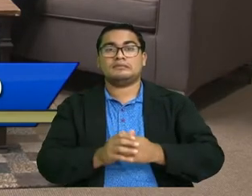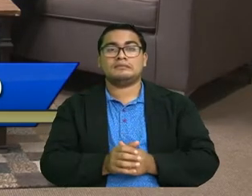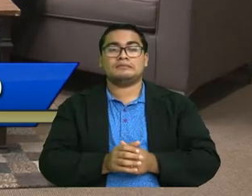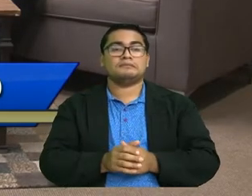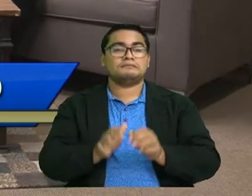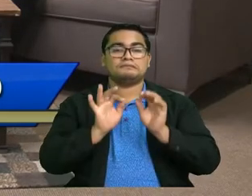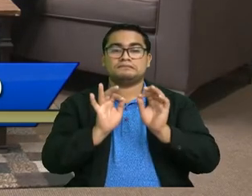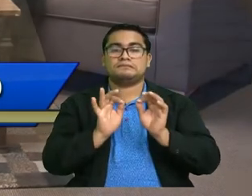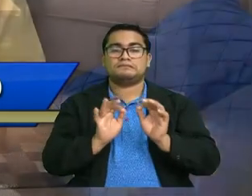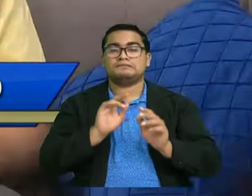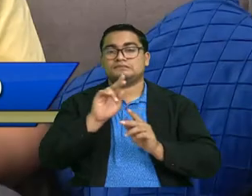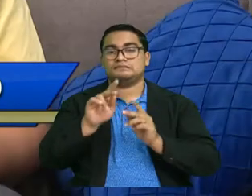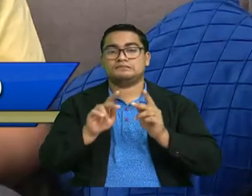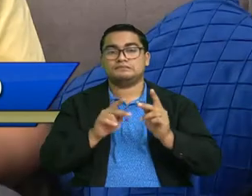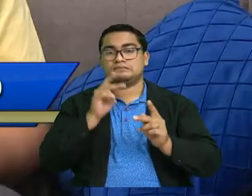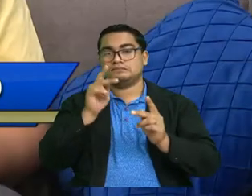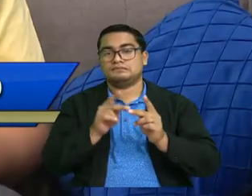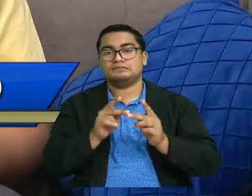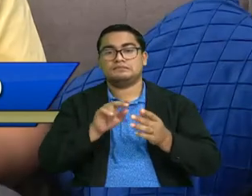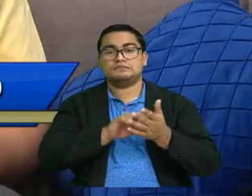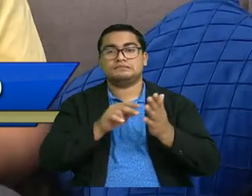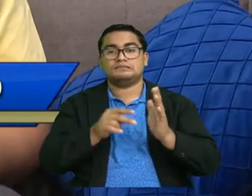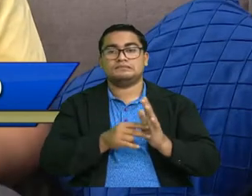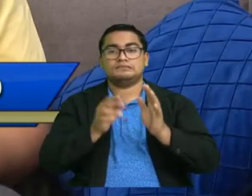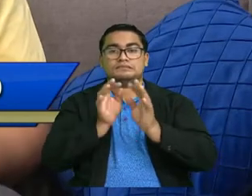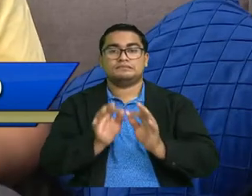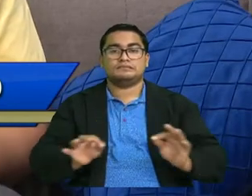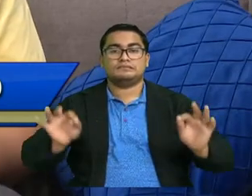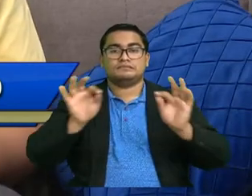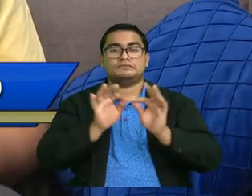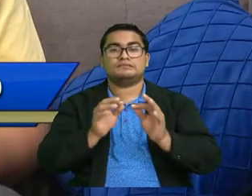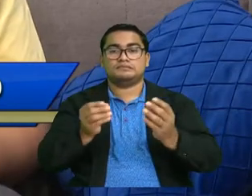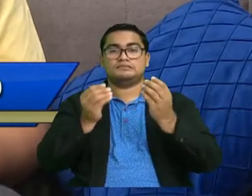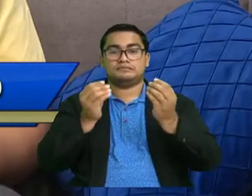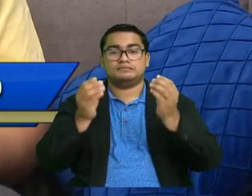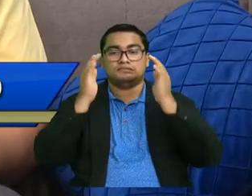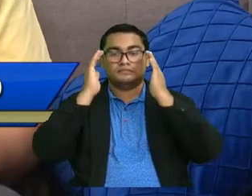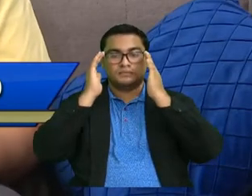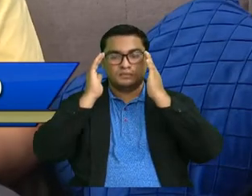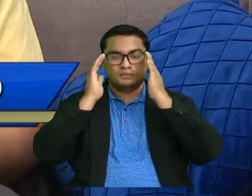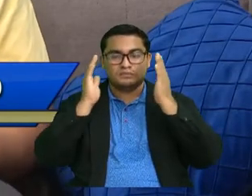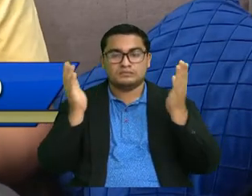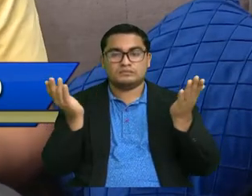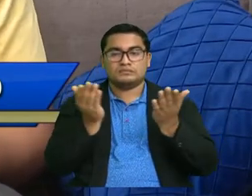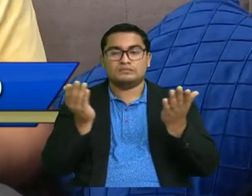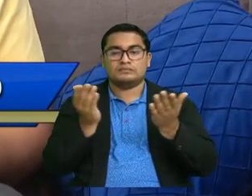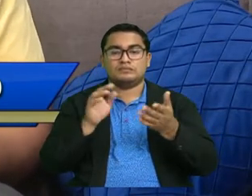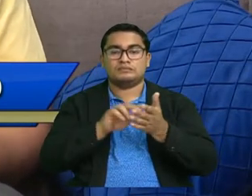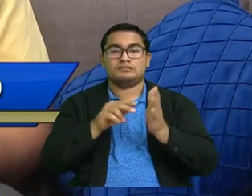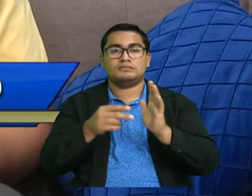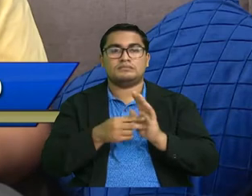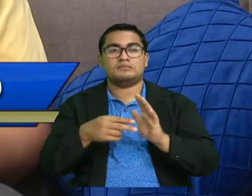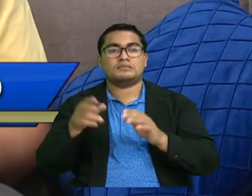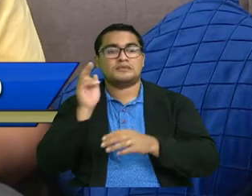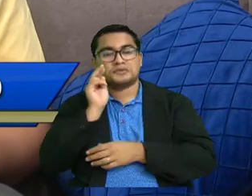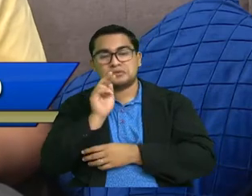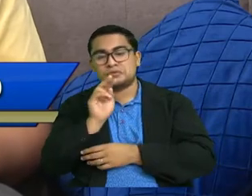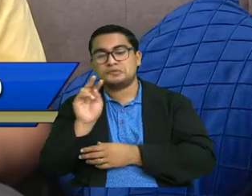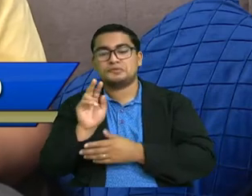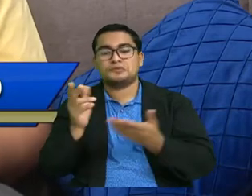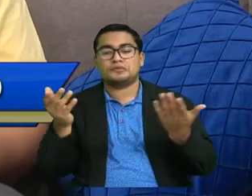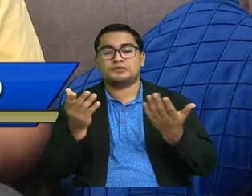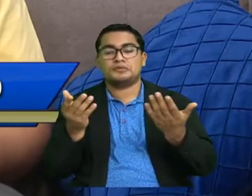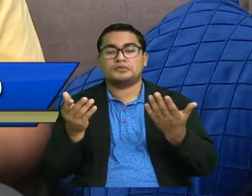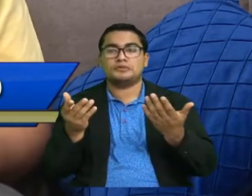duda alguna, ese otro aspecto que también pues pasa de repente como que menos visibilizado, el intercambio que